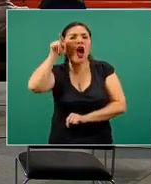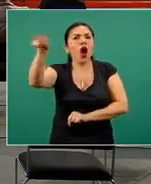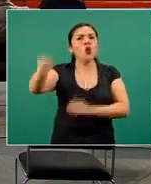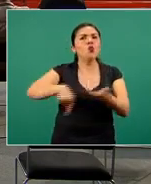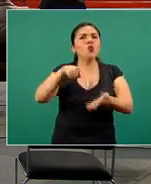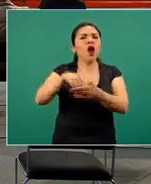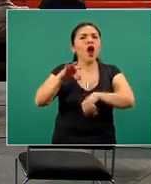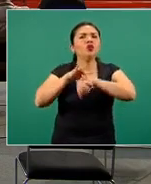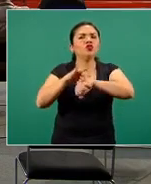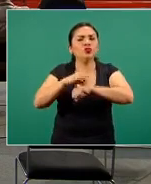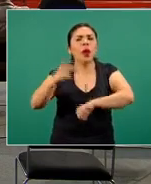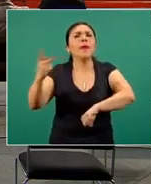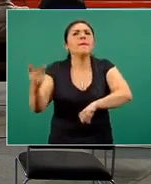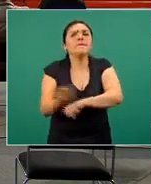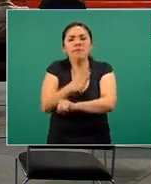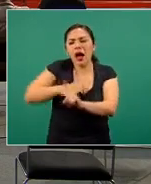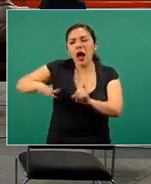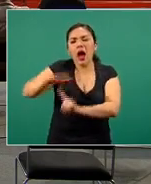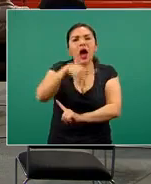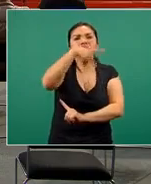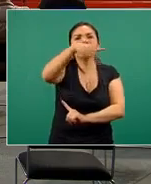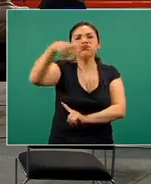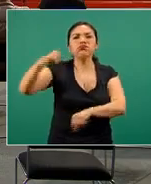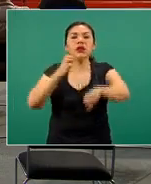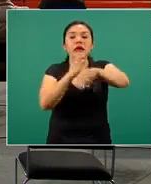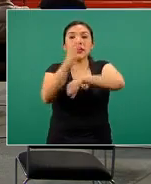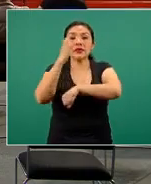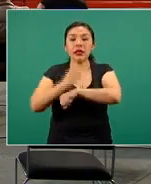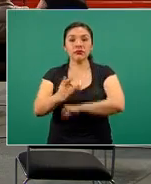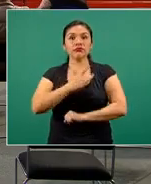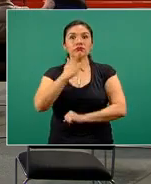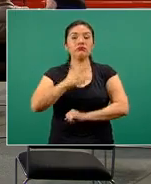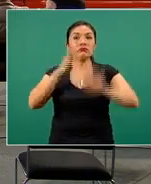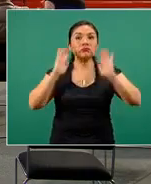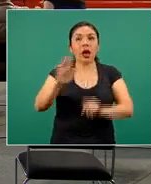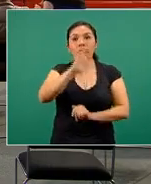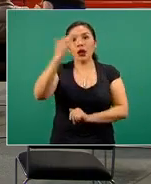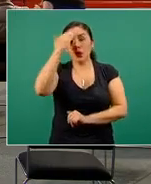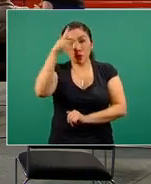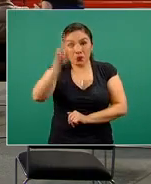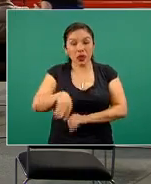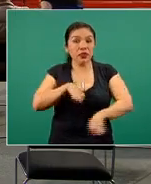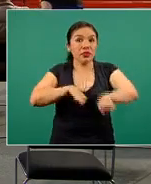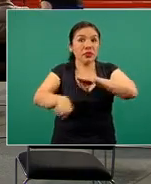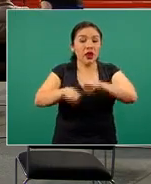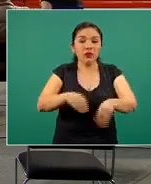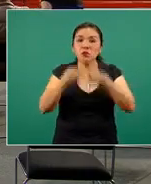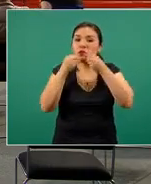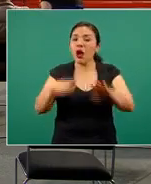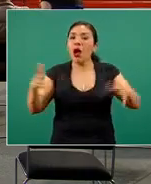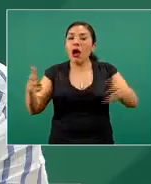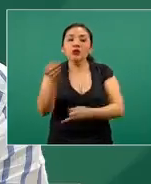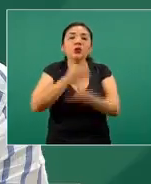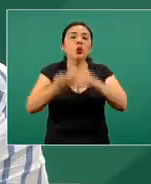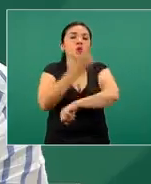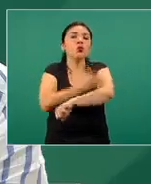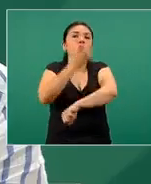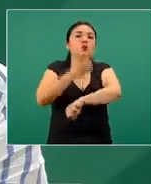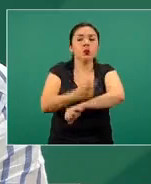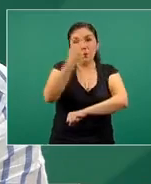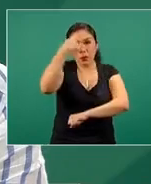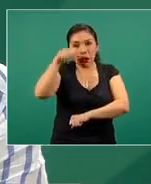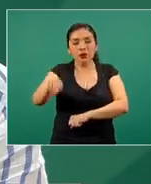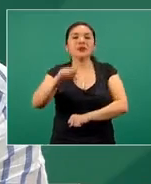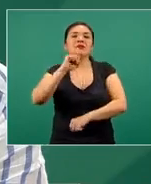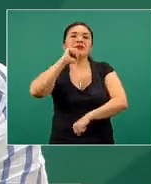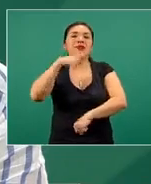vive en cada entidad federativa y reconocer además el trabajo espléndido que hacen todos nuestros colegas en las